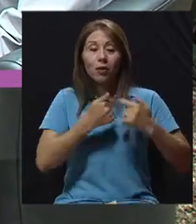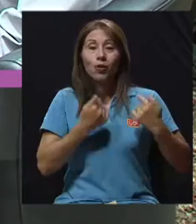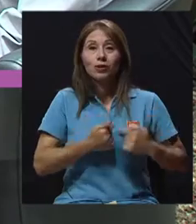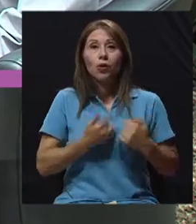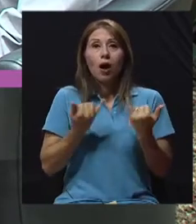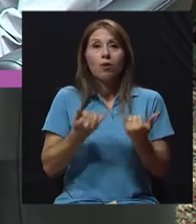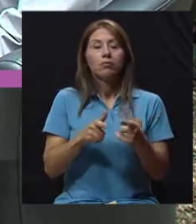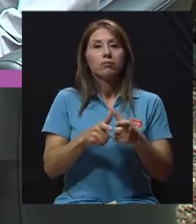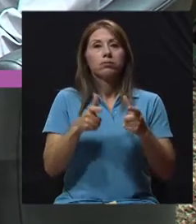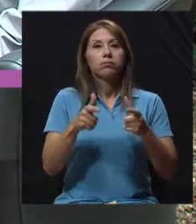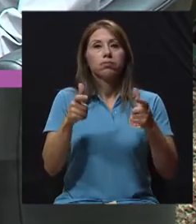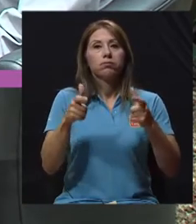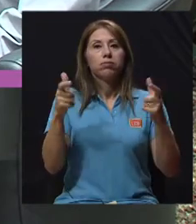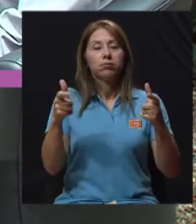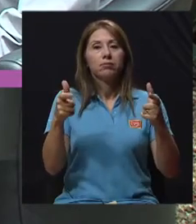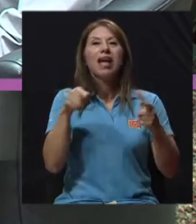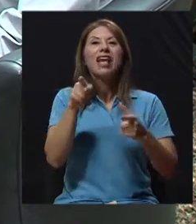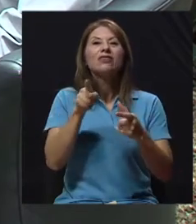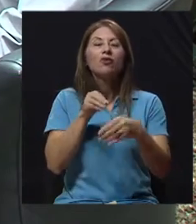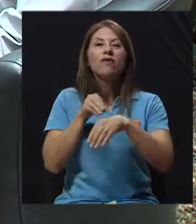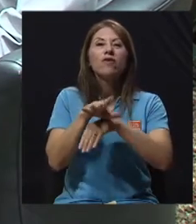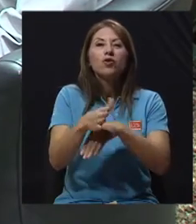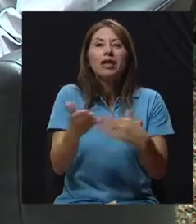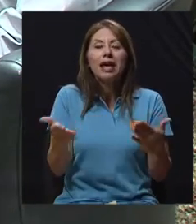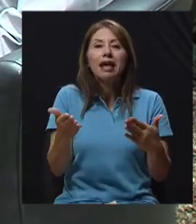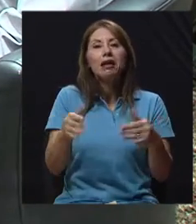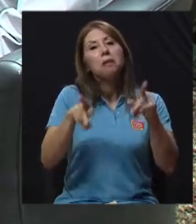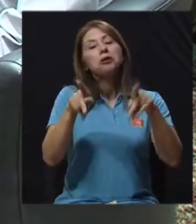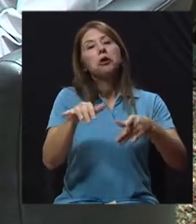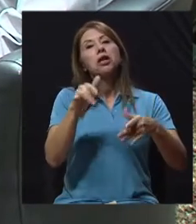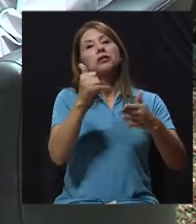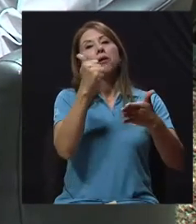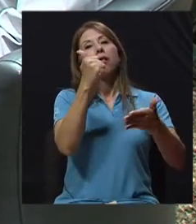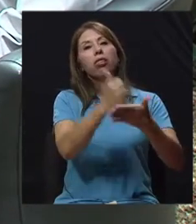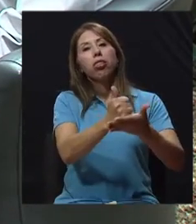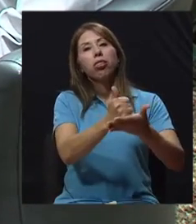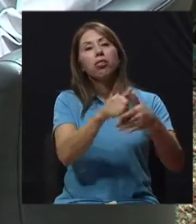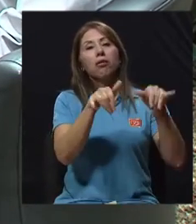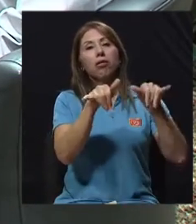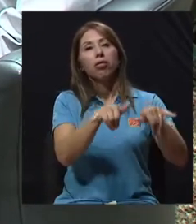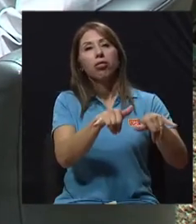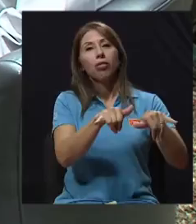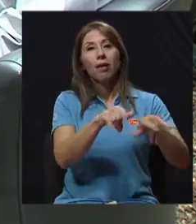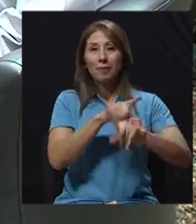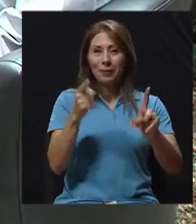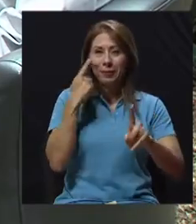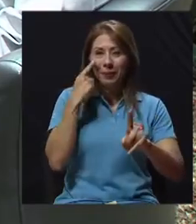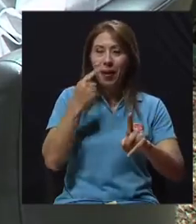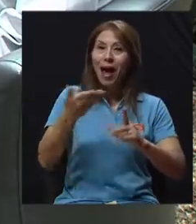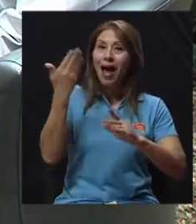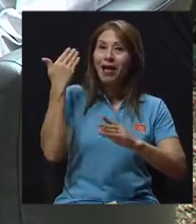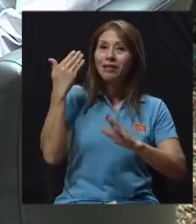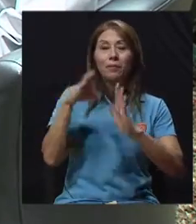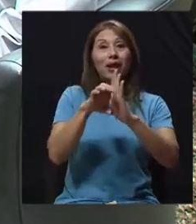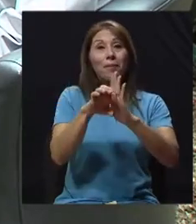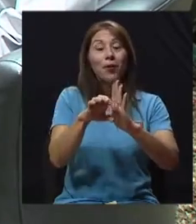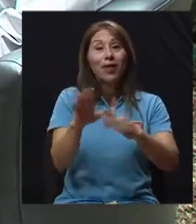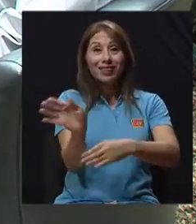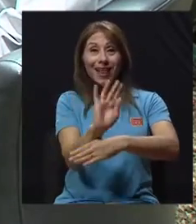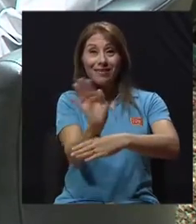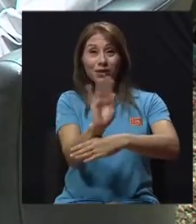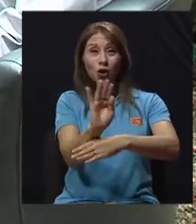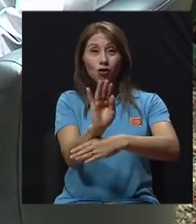prácticamente otros factores que influyen es el sedentarismo. Y si usted pone a ver, digamos, antes, tan cosas como tan sencillas como el control del televisor,